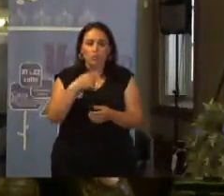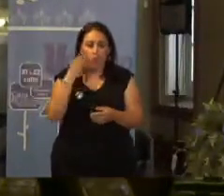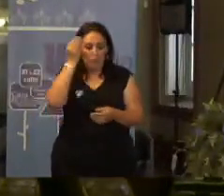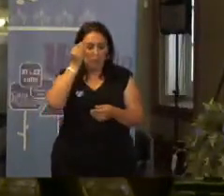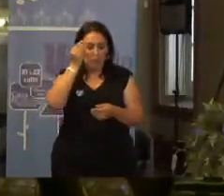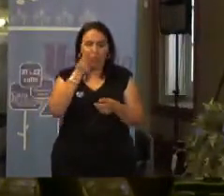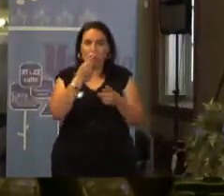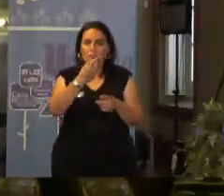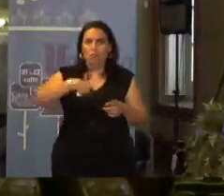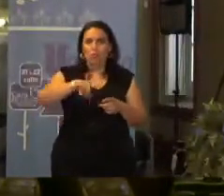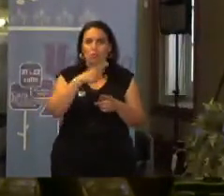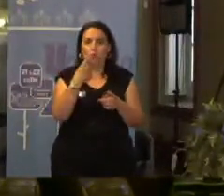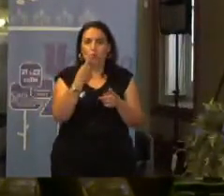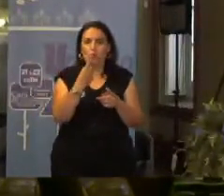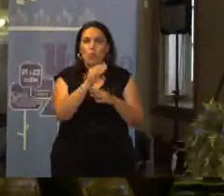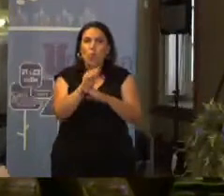ter cuidado, porque,